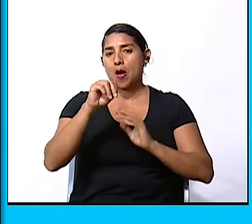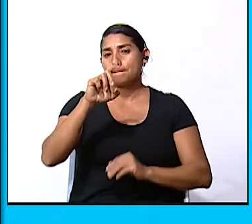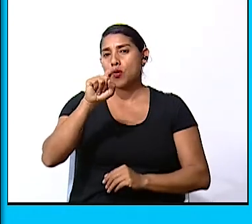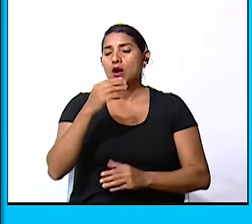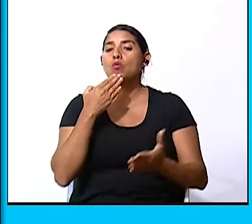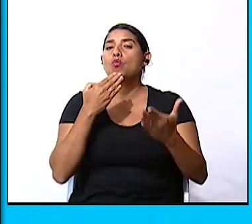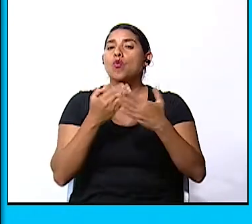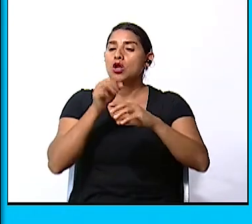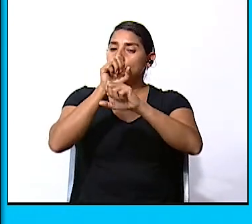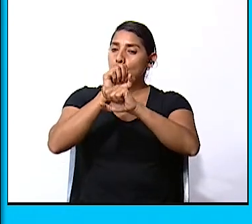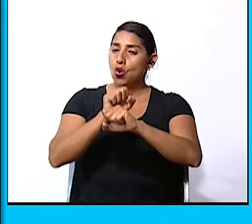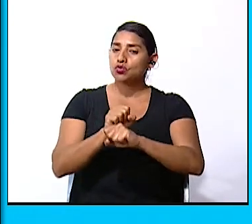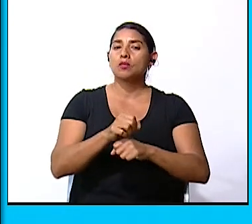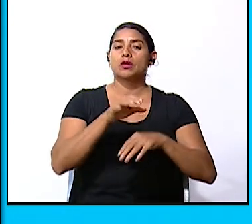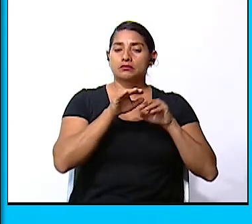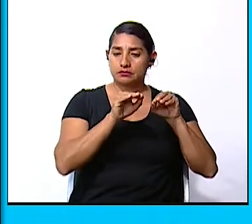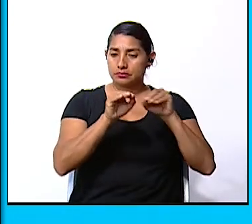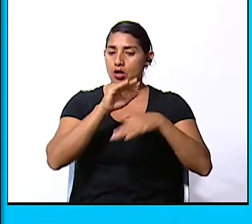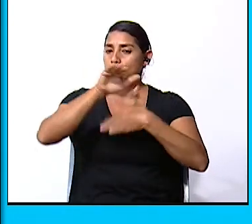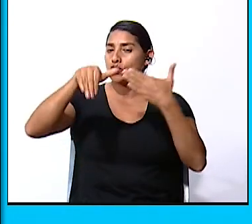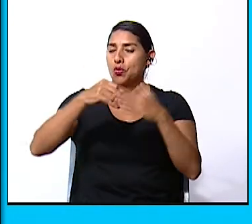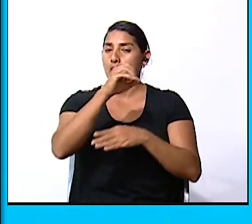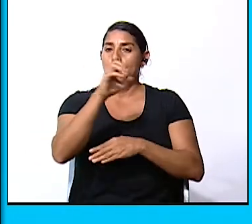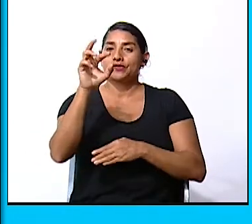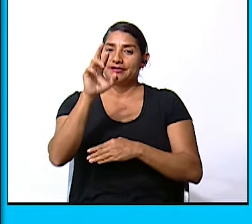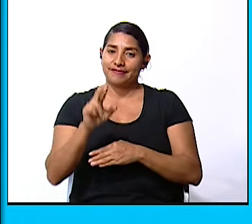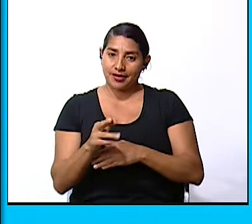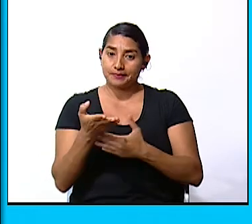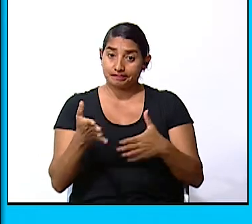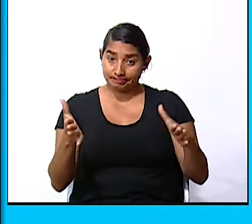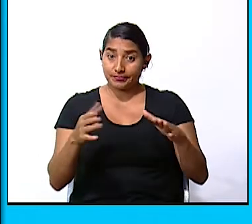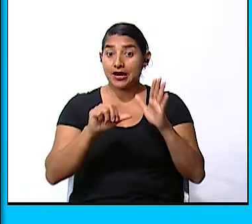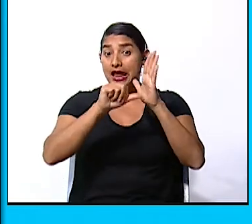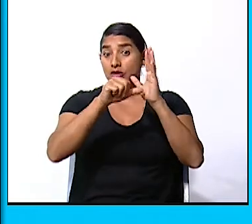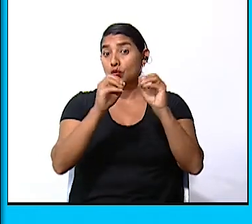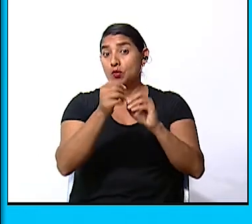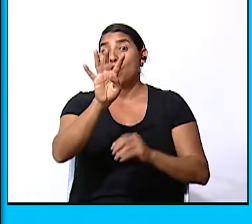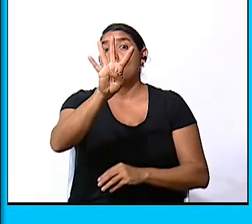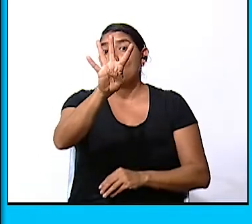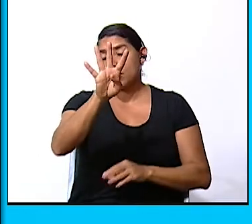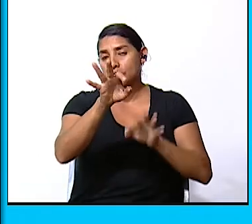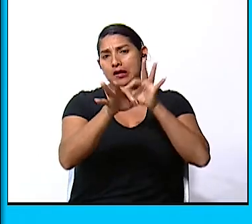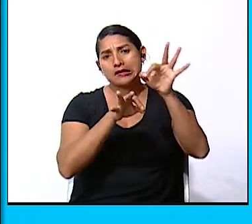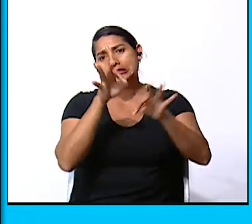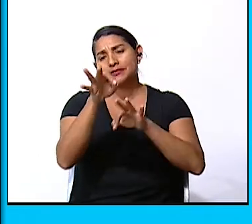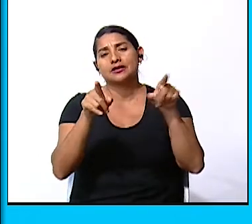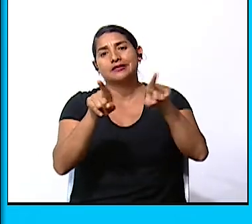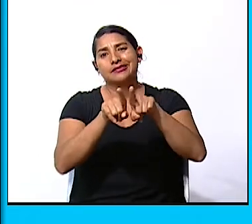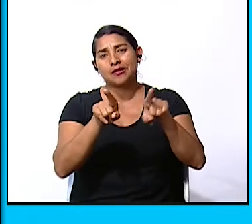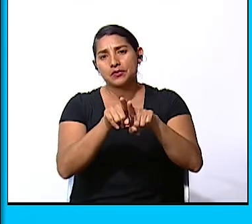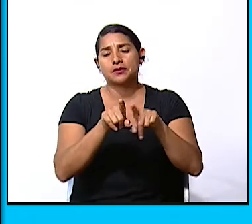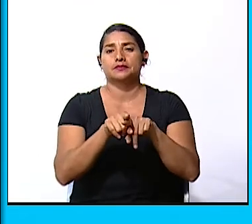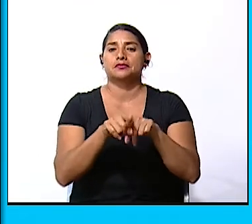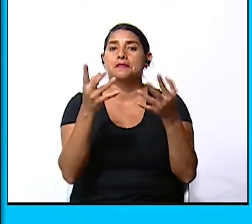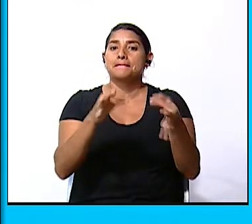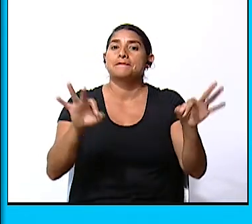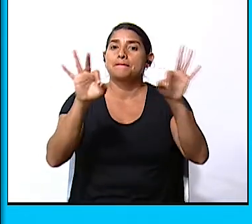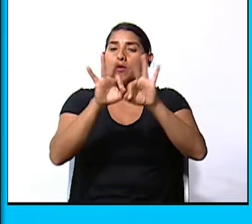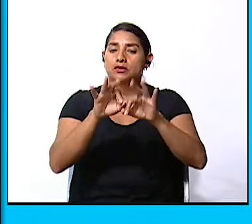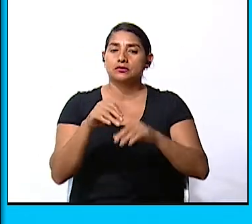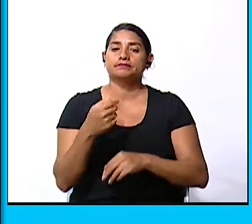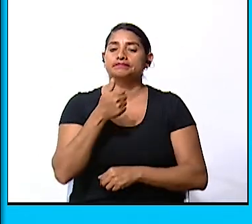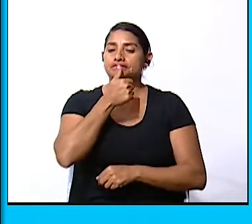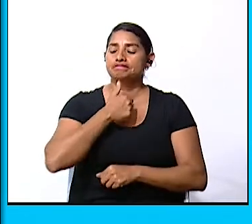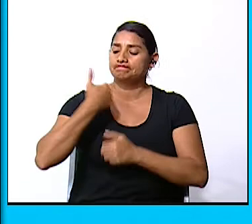buenas costumbres que van a caracterizar a Costa Rica. El artículo 4 ya nos deja de ver también la importancia de la